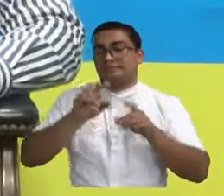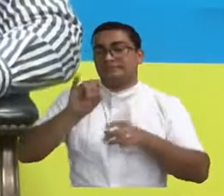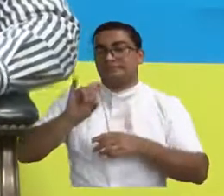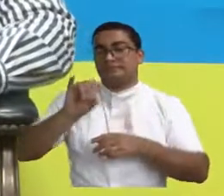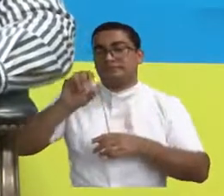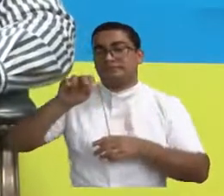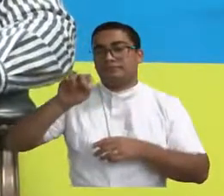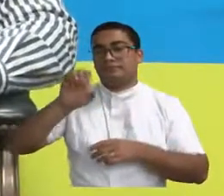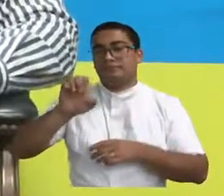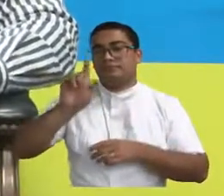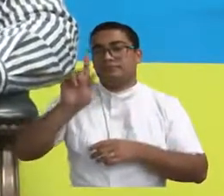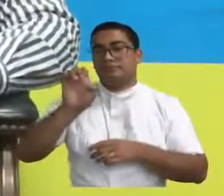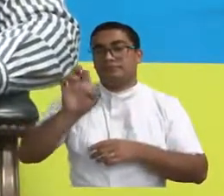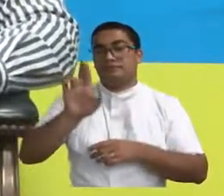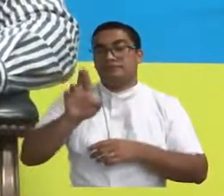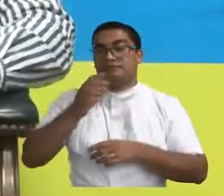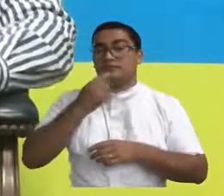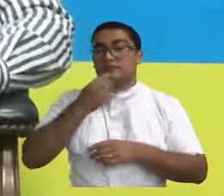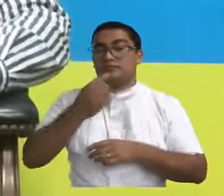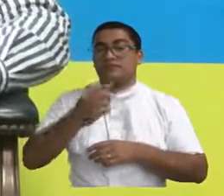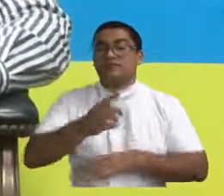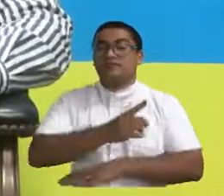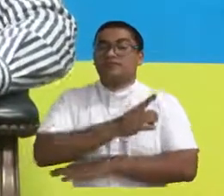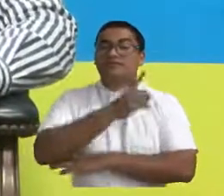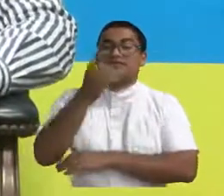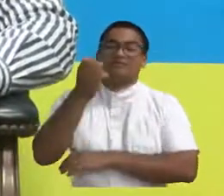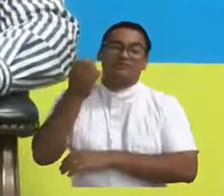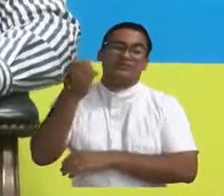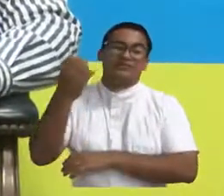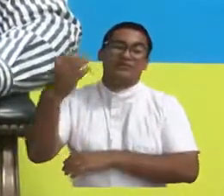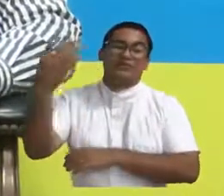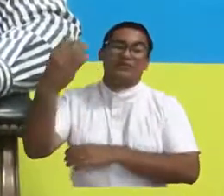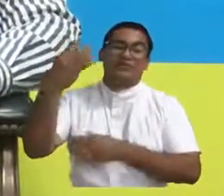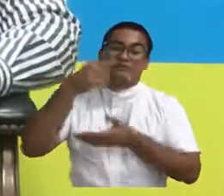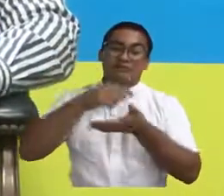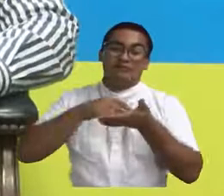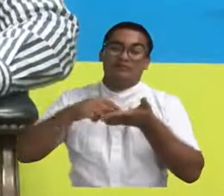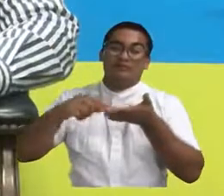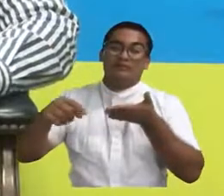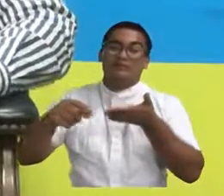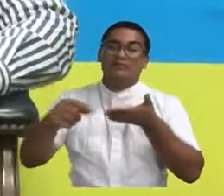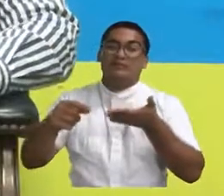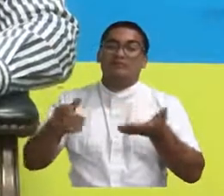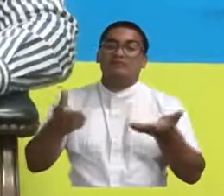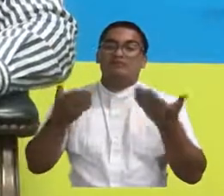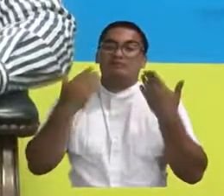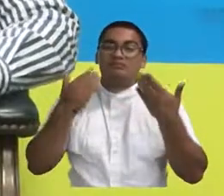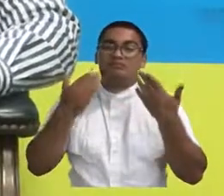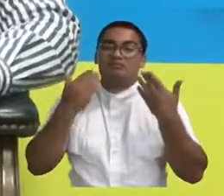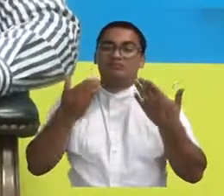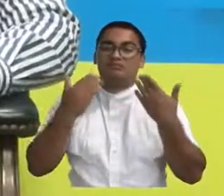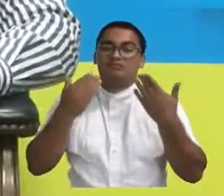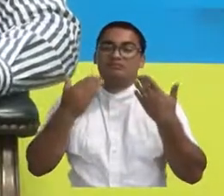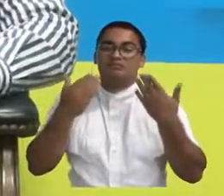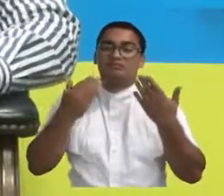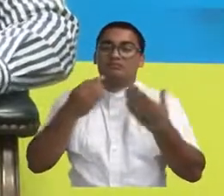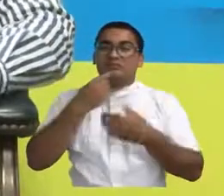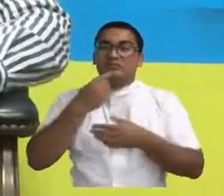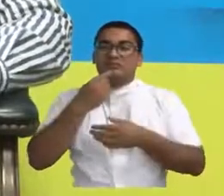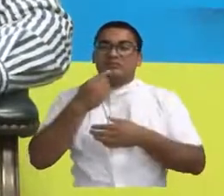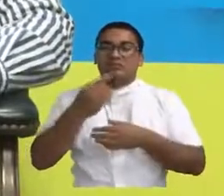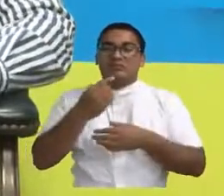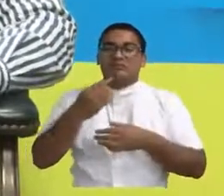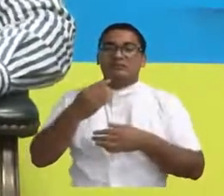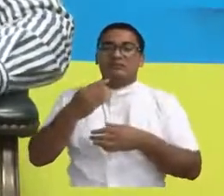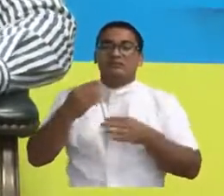INETER pronosticó días muy soleados en esta semana y temperaturas bajas en lo que será el inicio